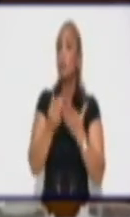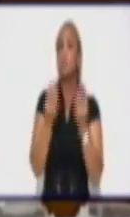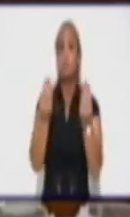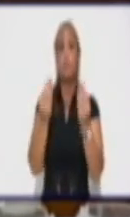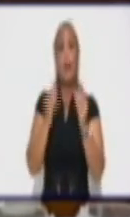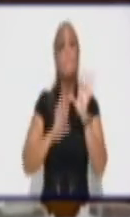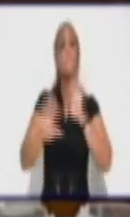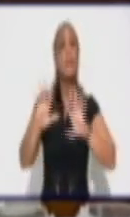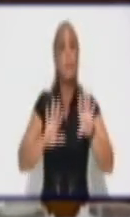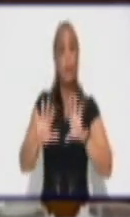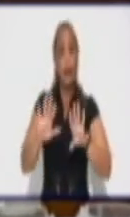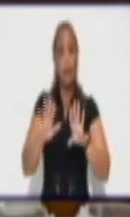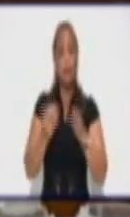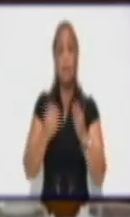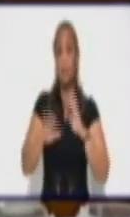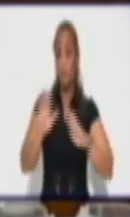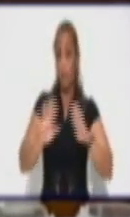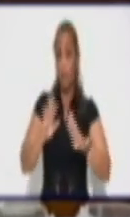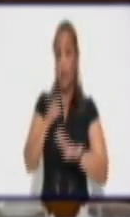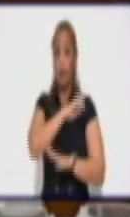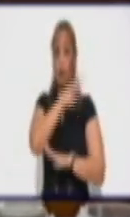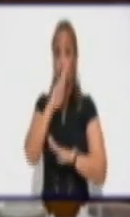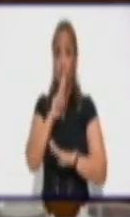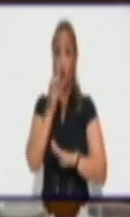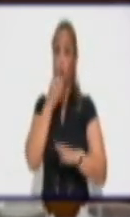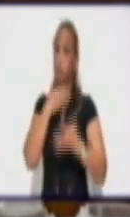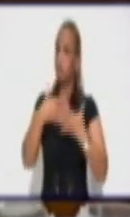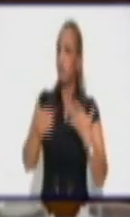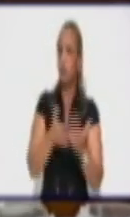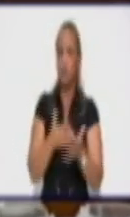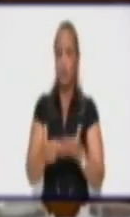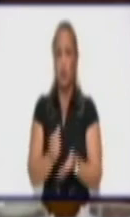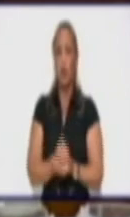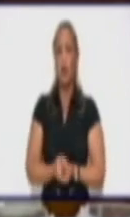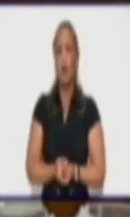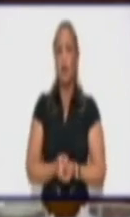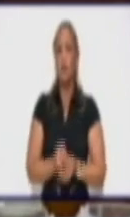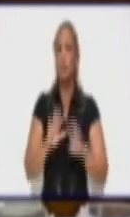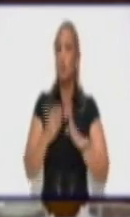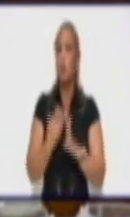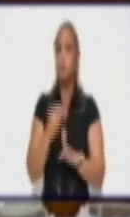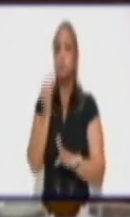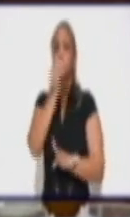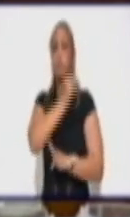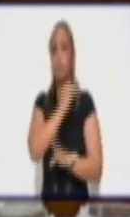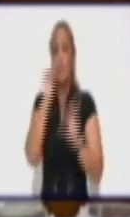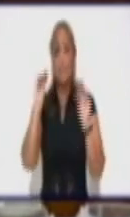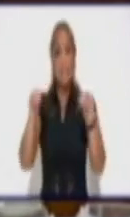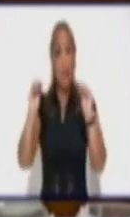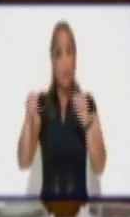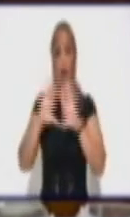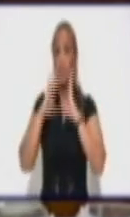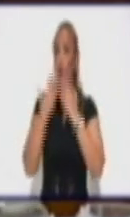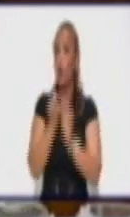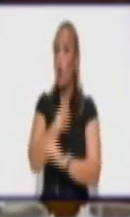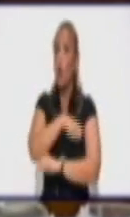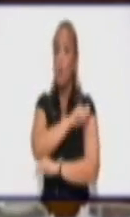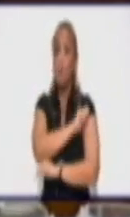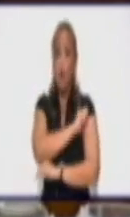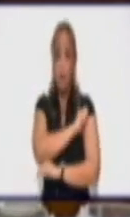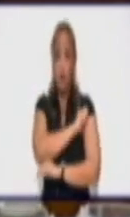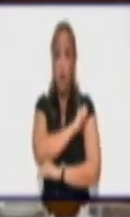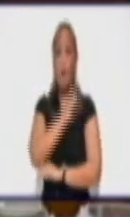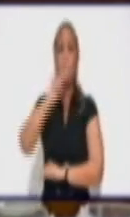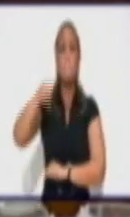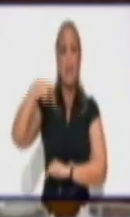defender la revolución en las condiciones que sean convoco a todo nuestro pueblo mañana a un acto